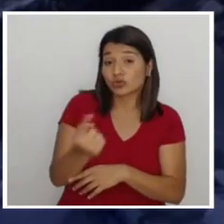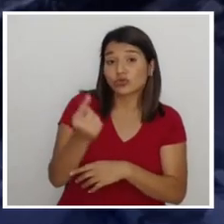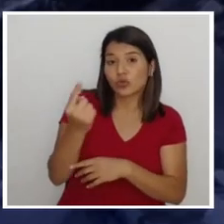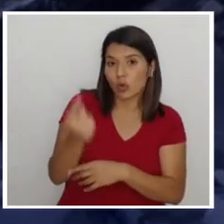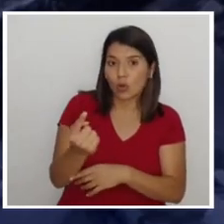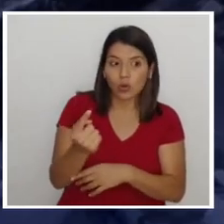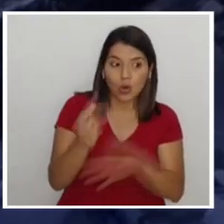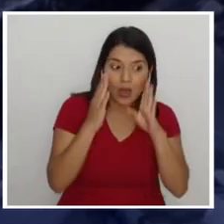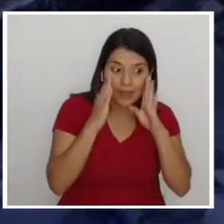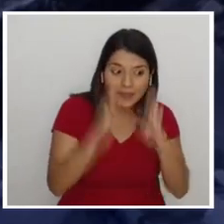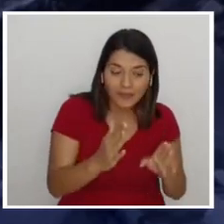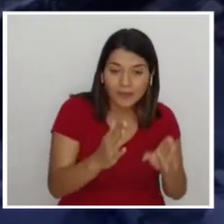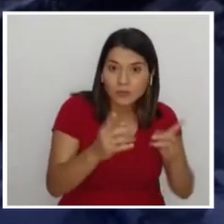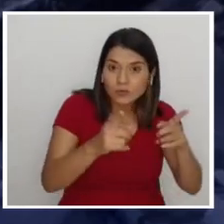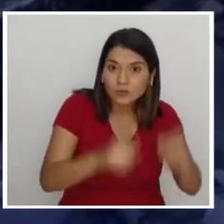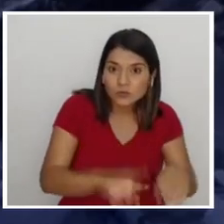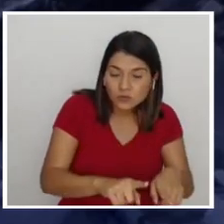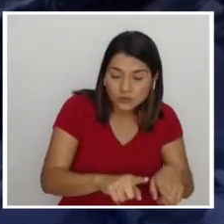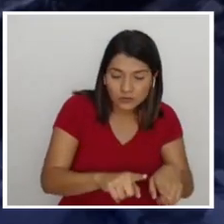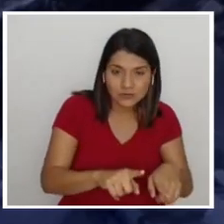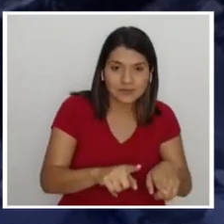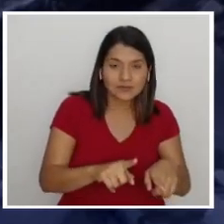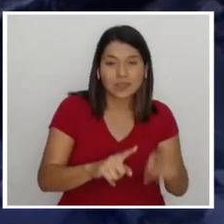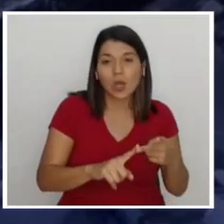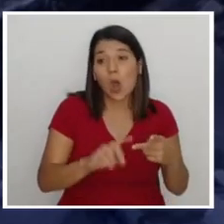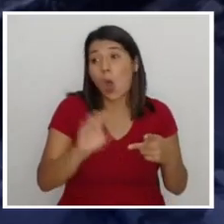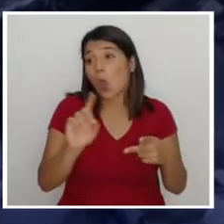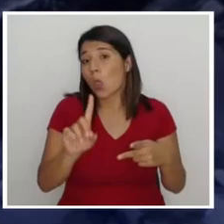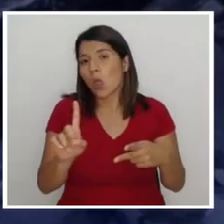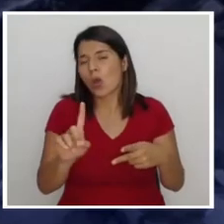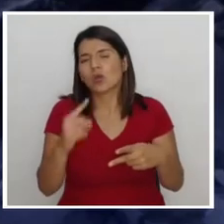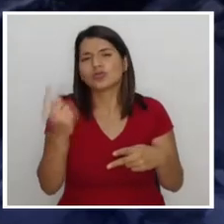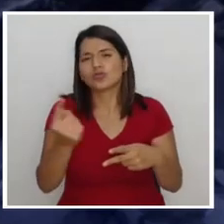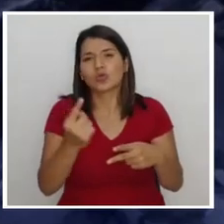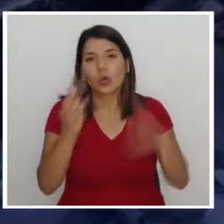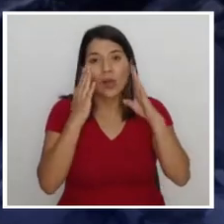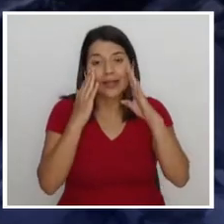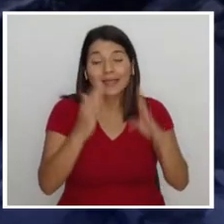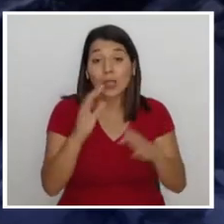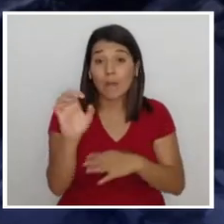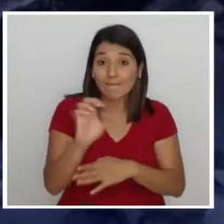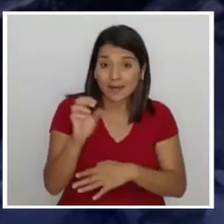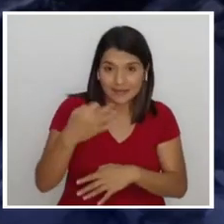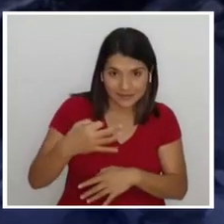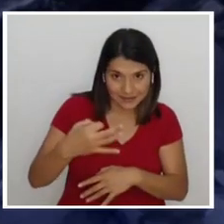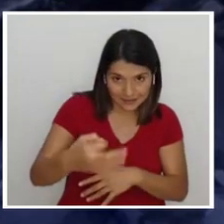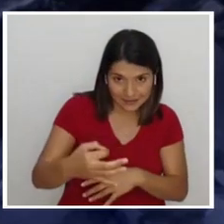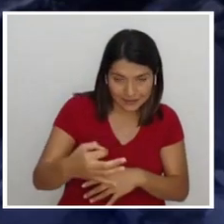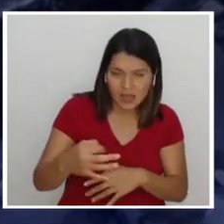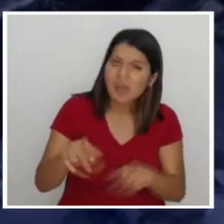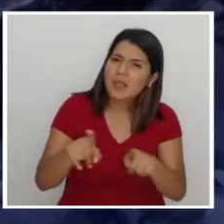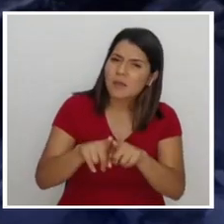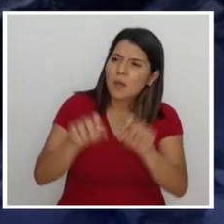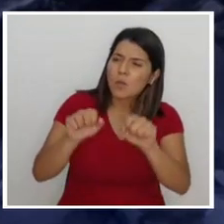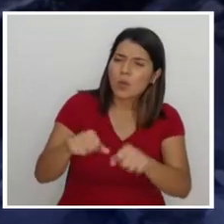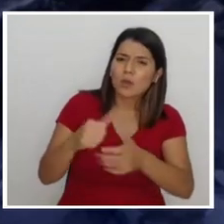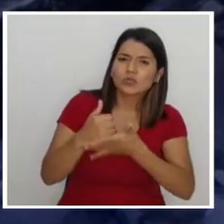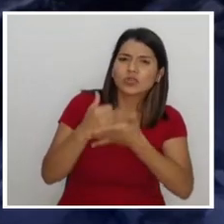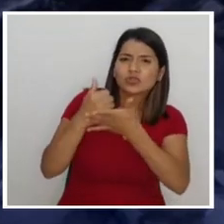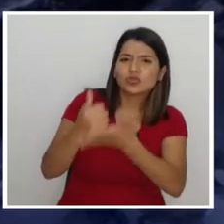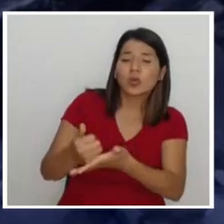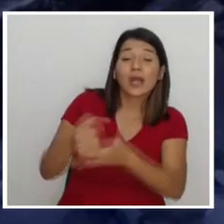solo tendemos a las emergencias diarias, también ayudamos en programas de